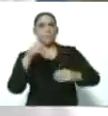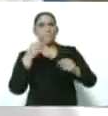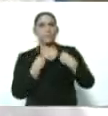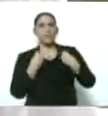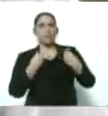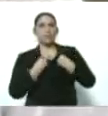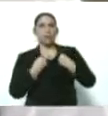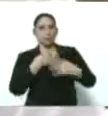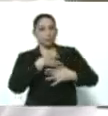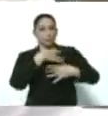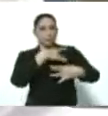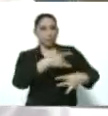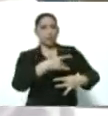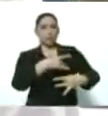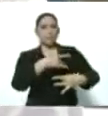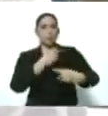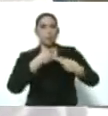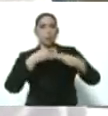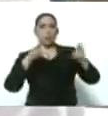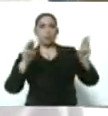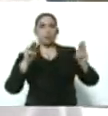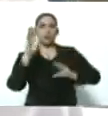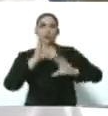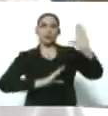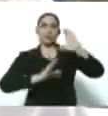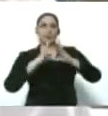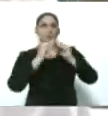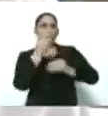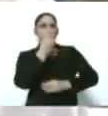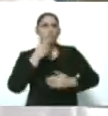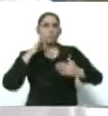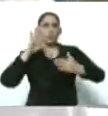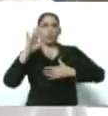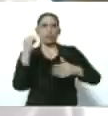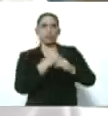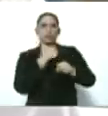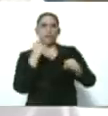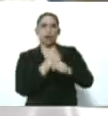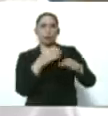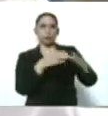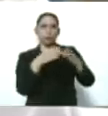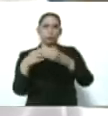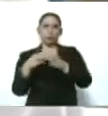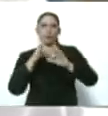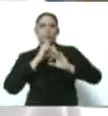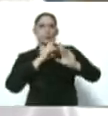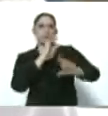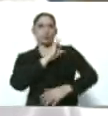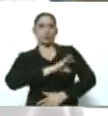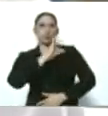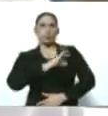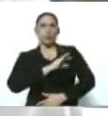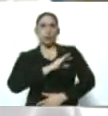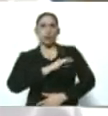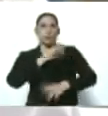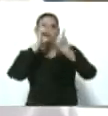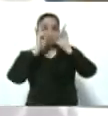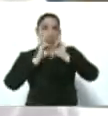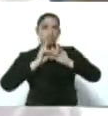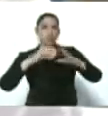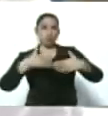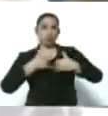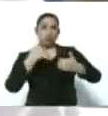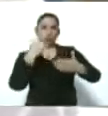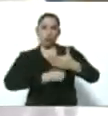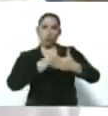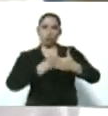el interés público de la ciencia y todo el compromiso de este trabajo colectivo, esta respuesta social y sanitaria en lucha contra